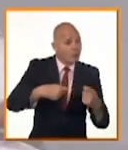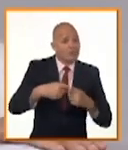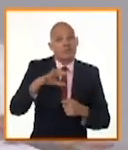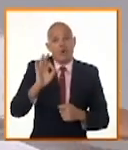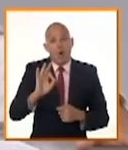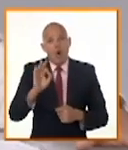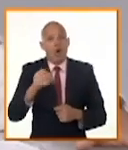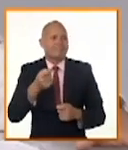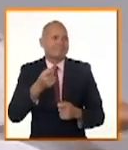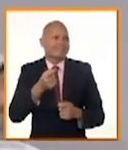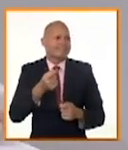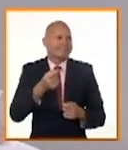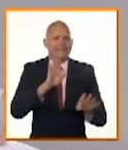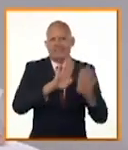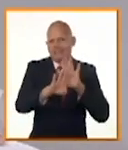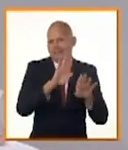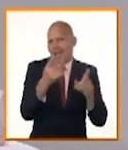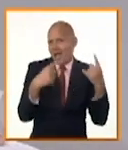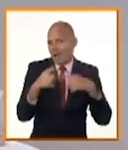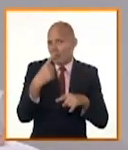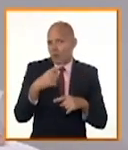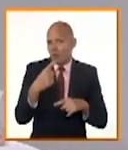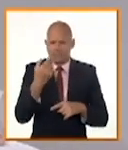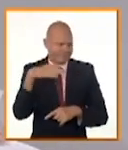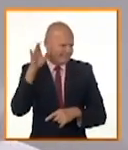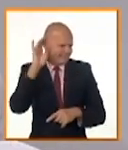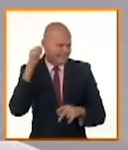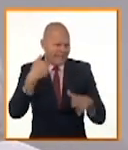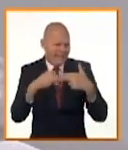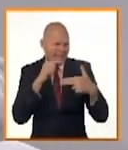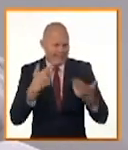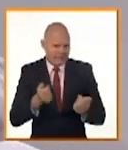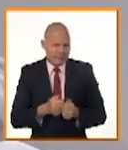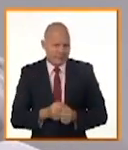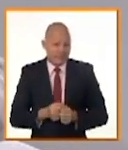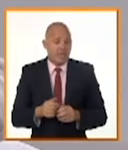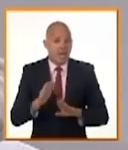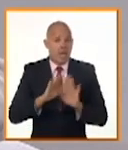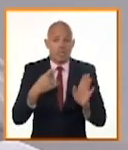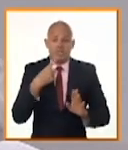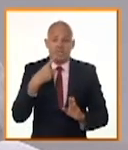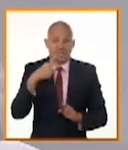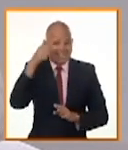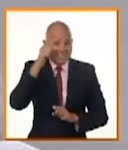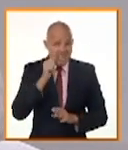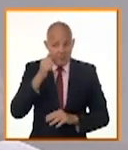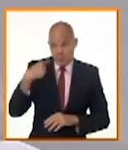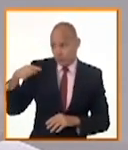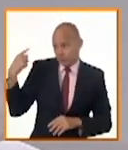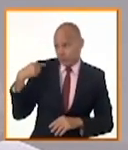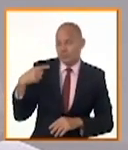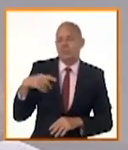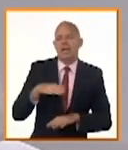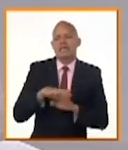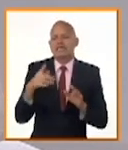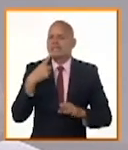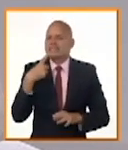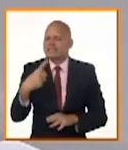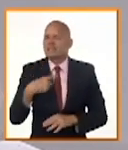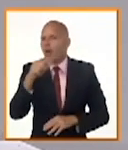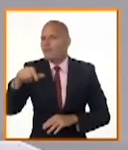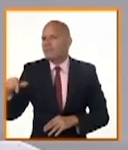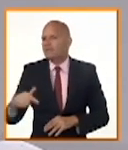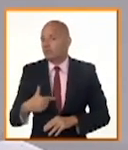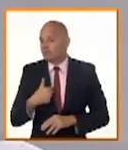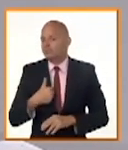está vigente a partir del sábado o sea esta Norma se publicó el miércoles en gaceta y entró en vigor el sábado o sea llamamos esta alerta porque la intención